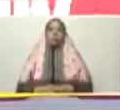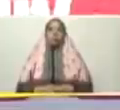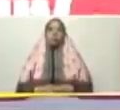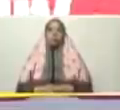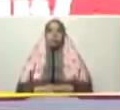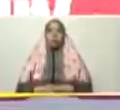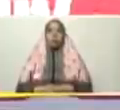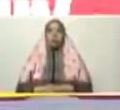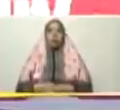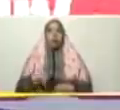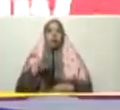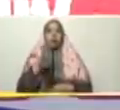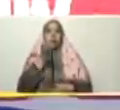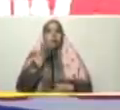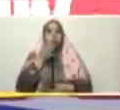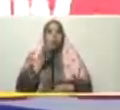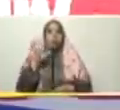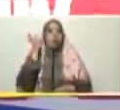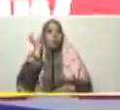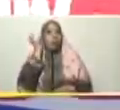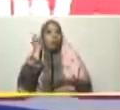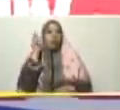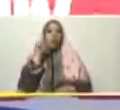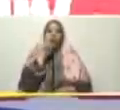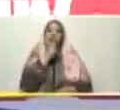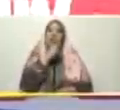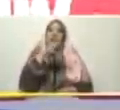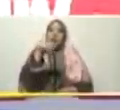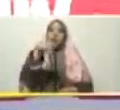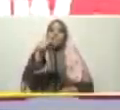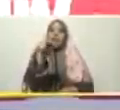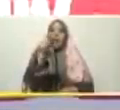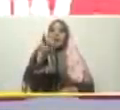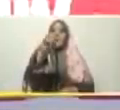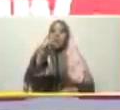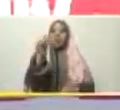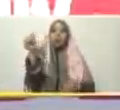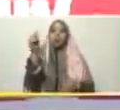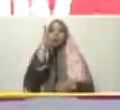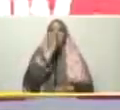mariana león podría ser enlace en barinas por ejemplo